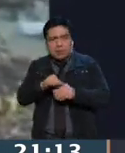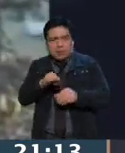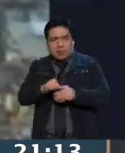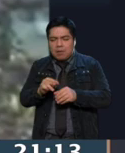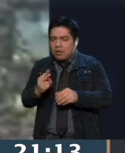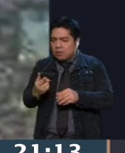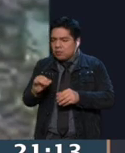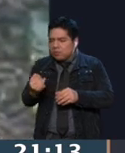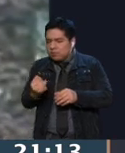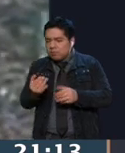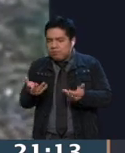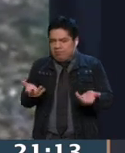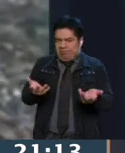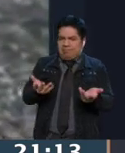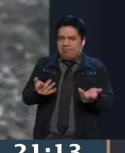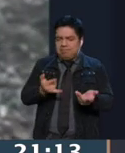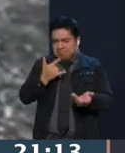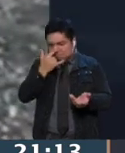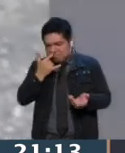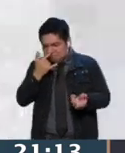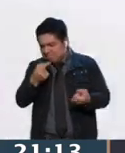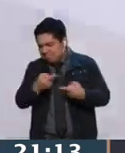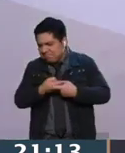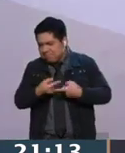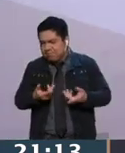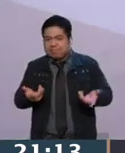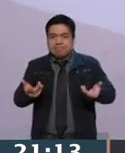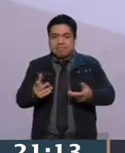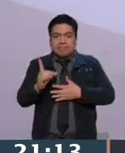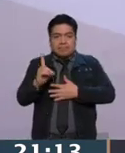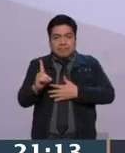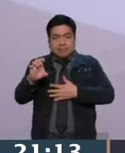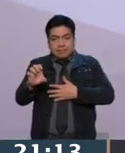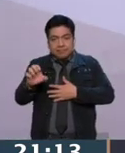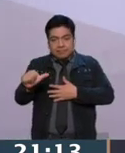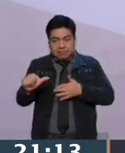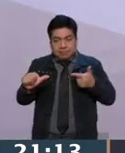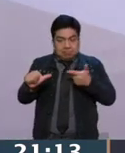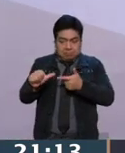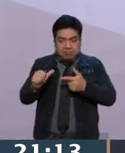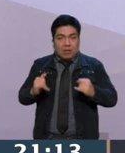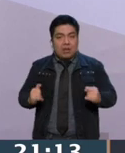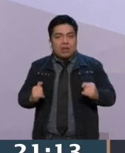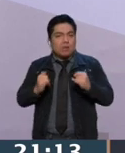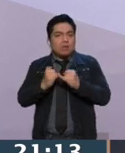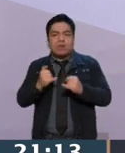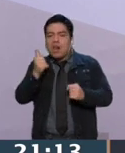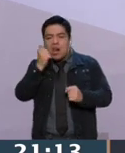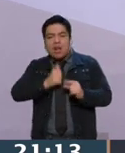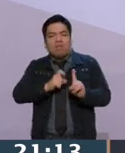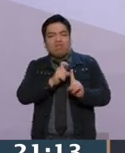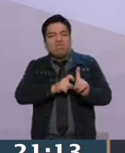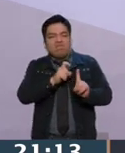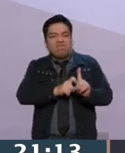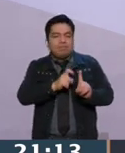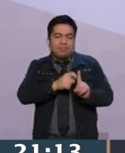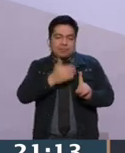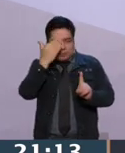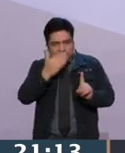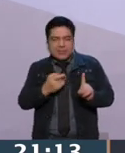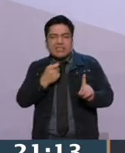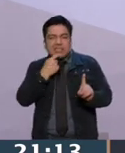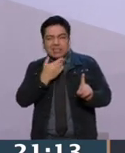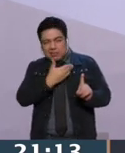año. Que también hay que decirlo, ¿no? La DEA ha sido una institución que ha sido muy criticada por el presidente López Obrador, que